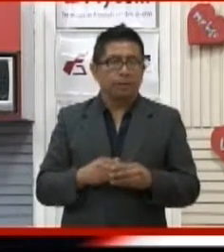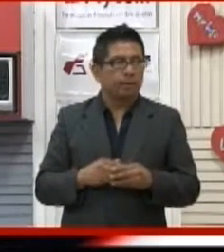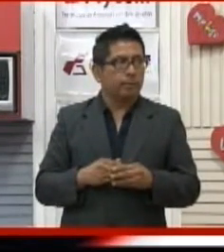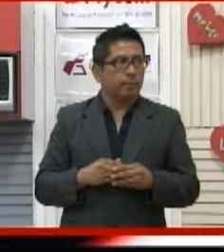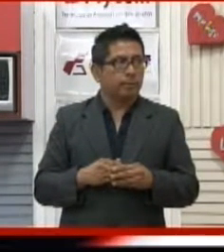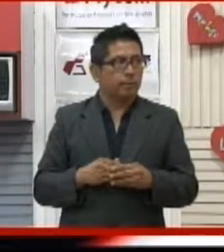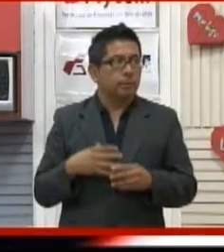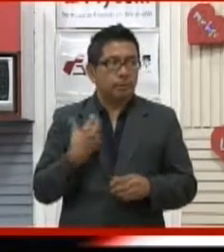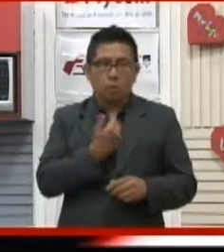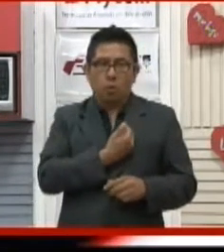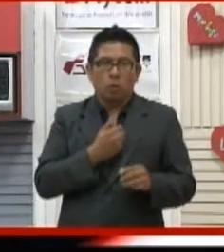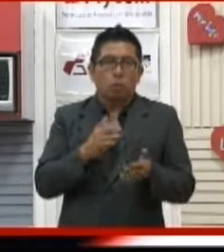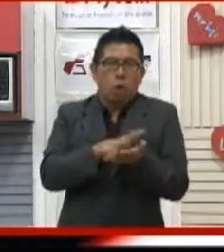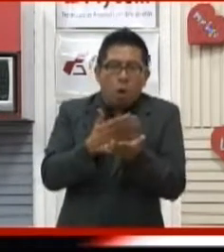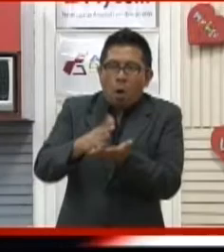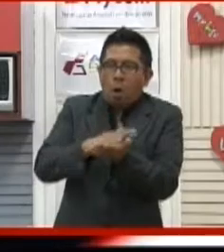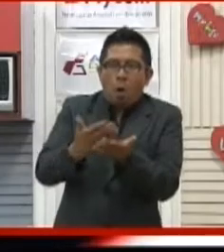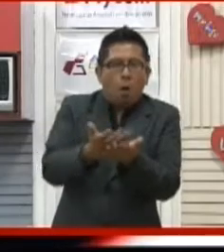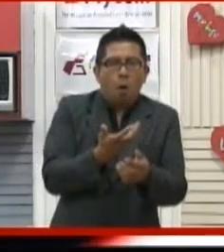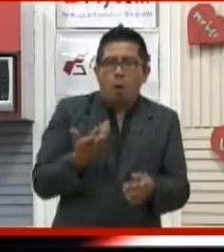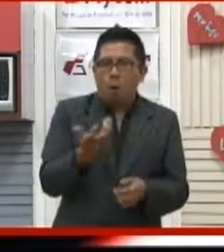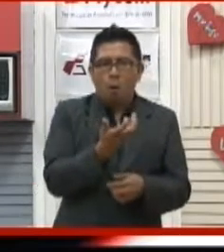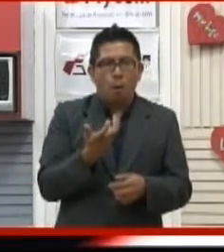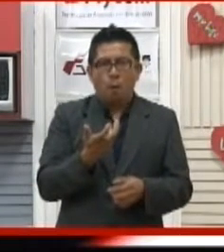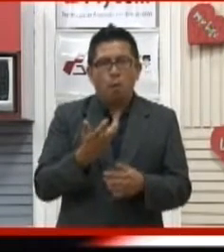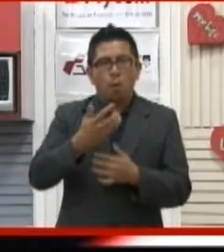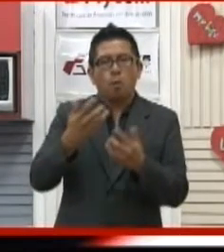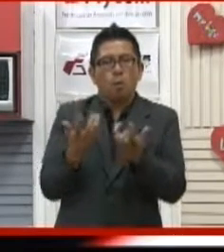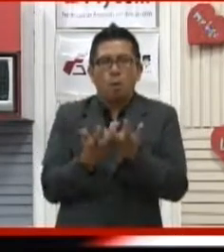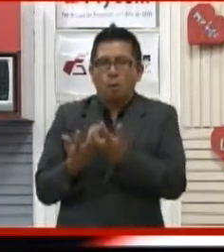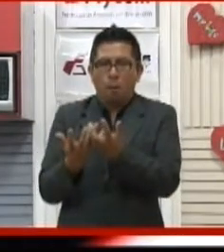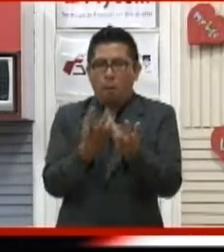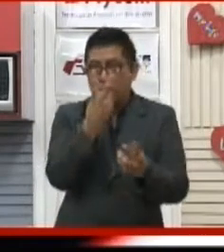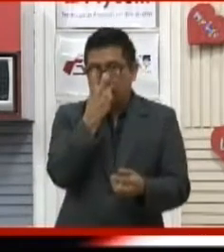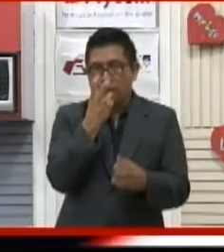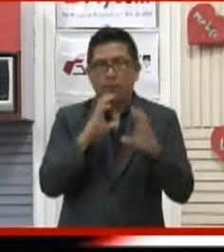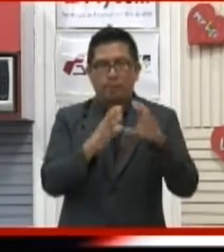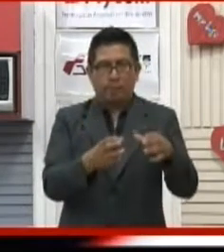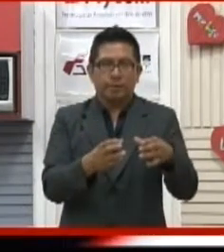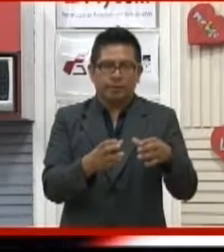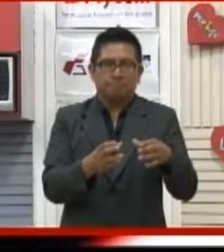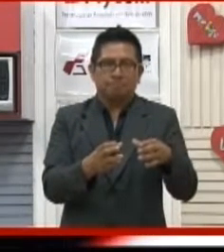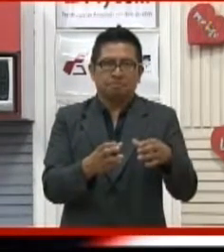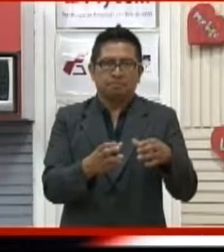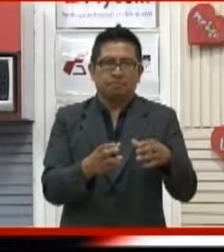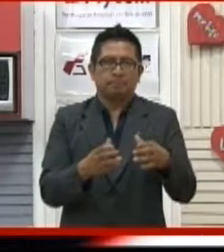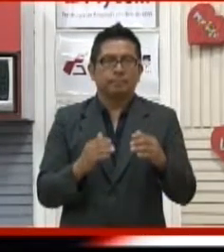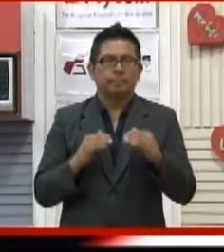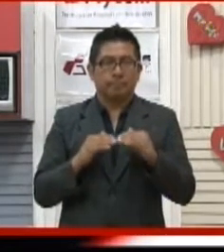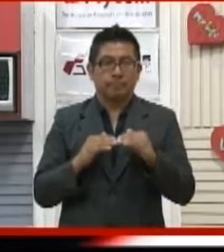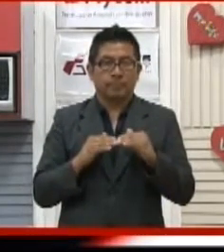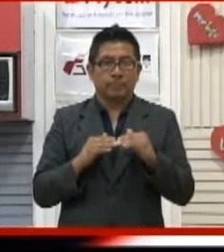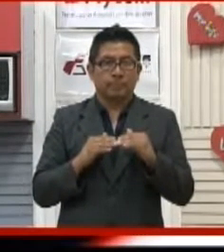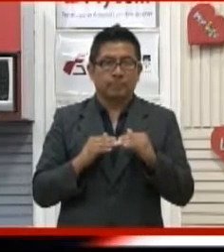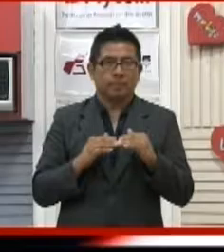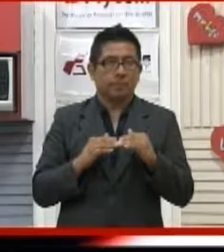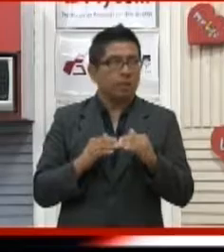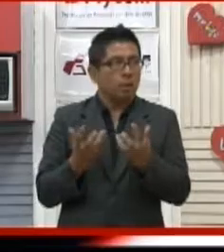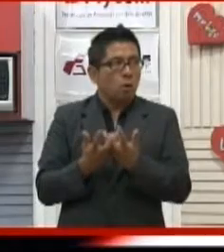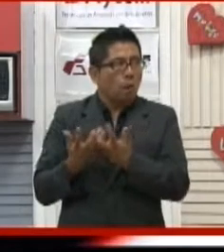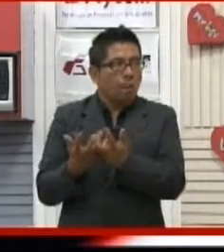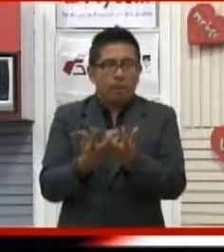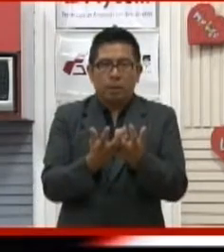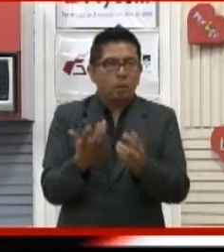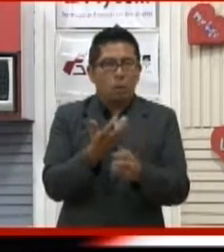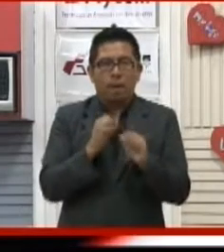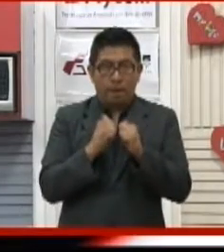un rato, ¿verdad?, compartiendo con los demás compañeros dentro del sector. Y pues si nos pueden acompañar para que estén